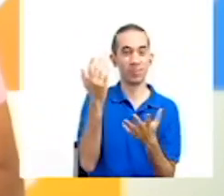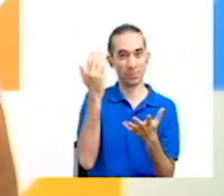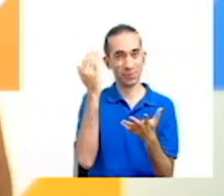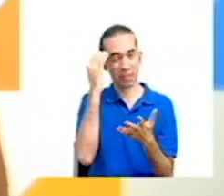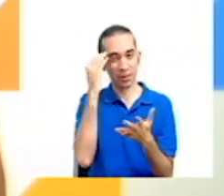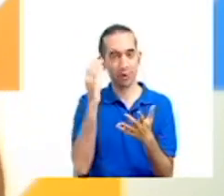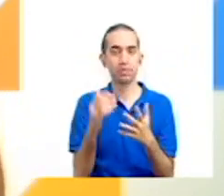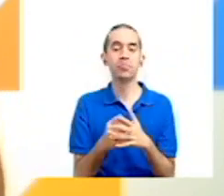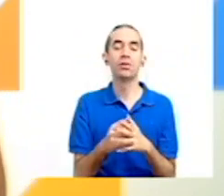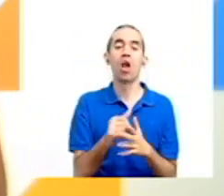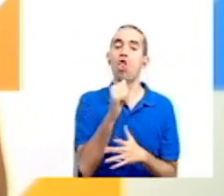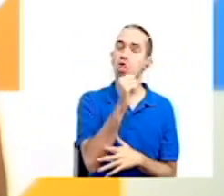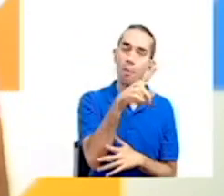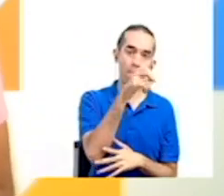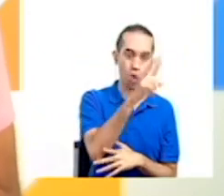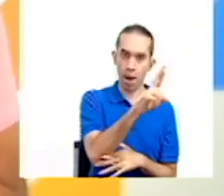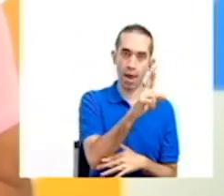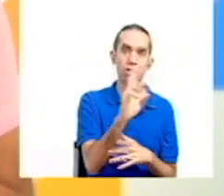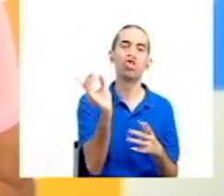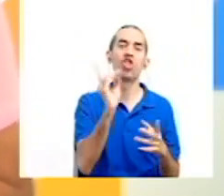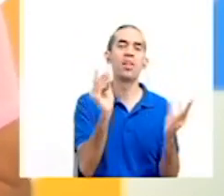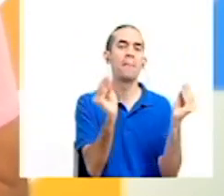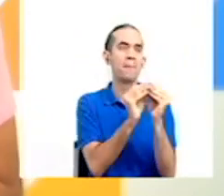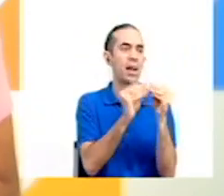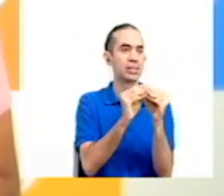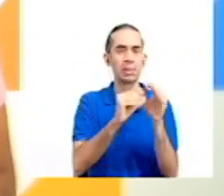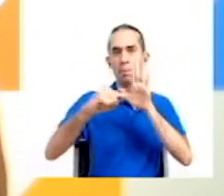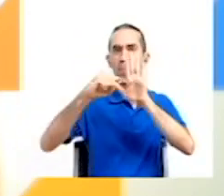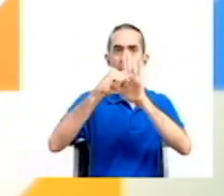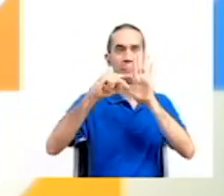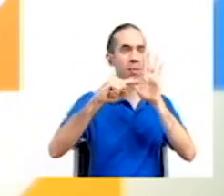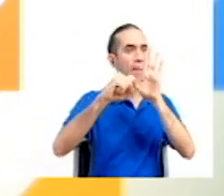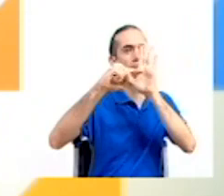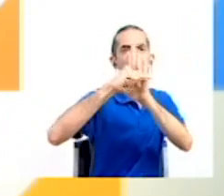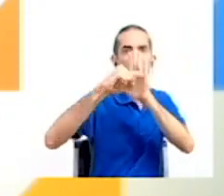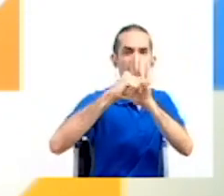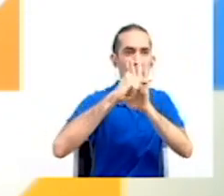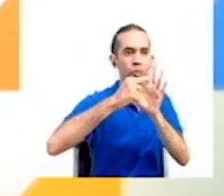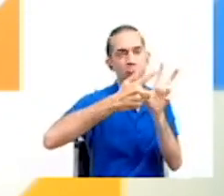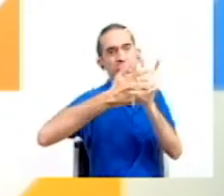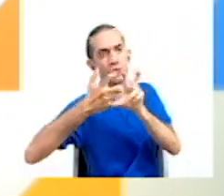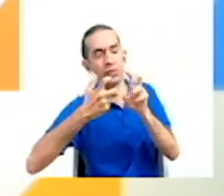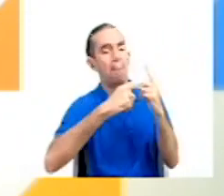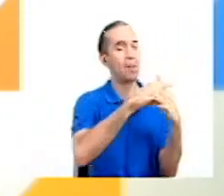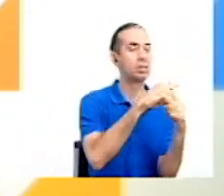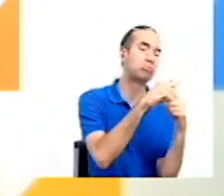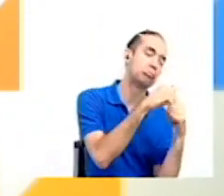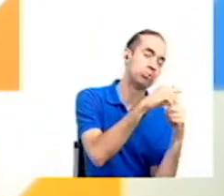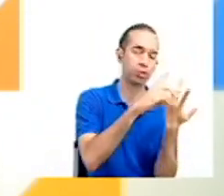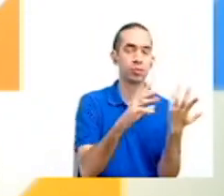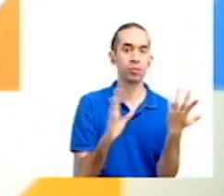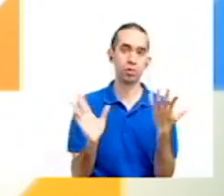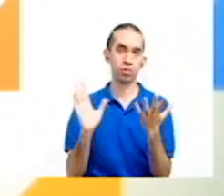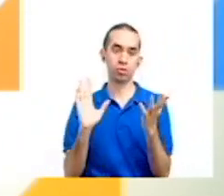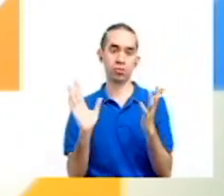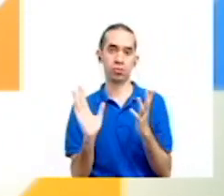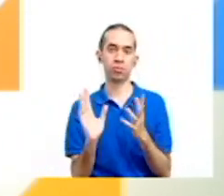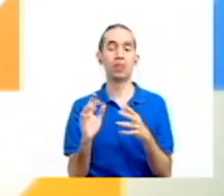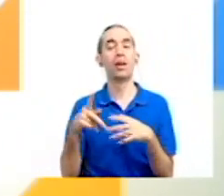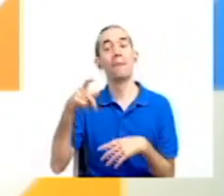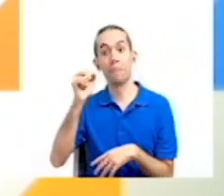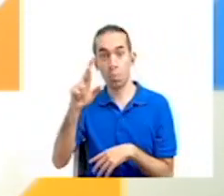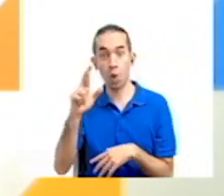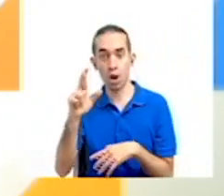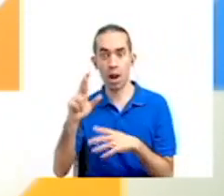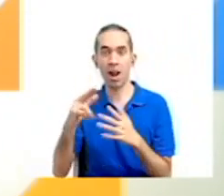La molécula no polar no tiene un lugar donde haya más electricidad y la molécula polar va a tener un lugar donde hay más carga